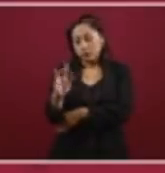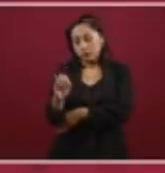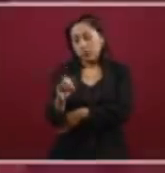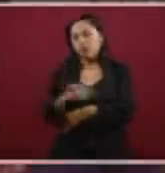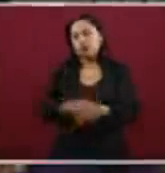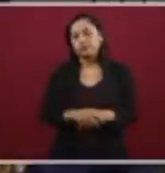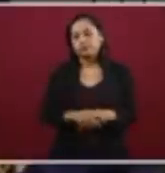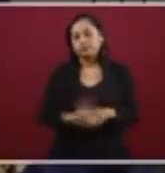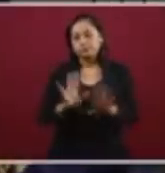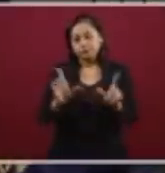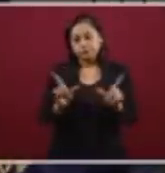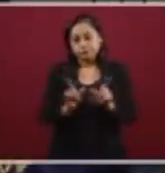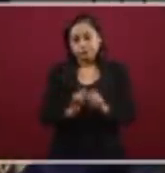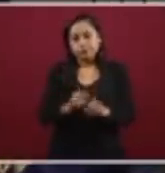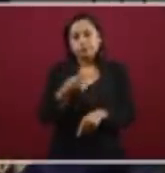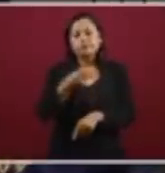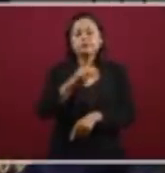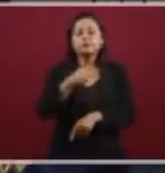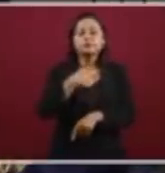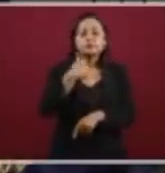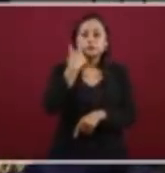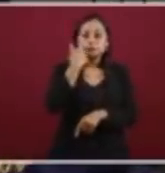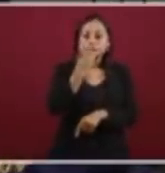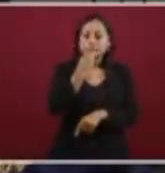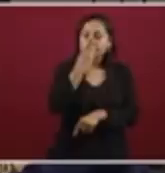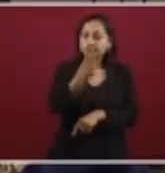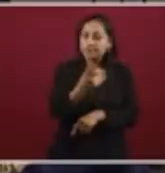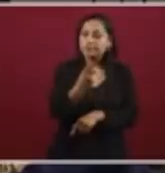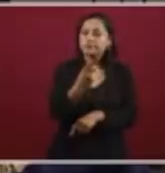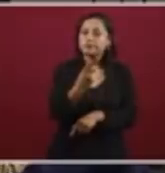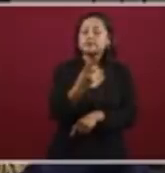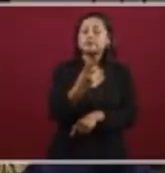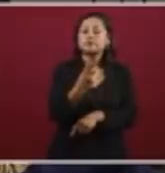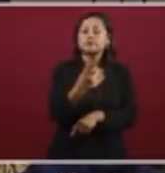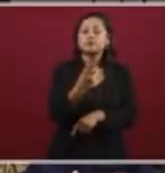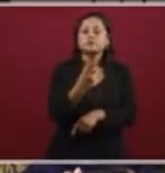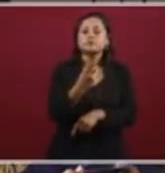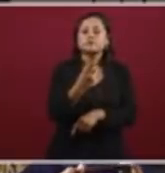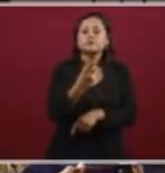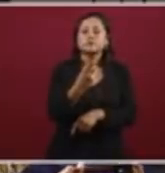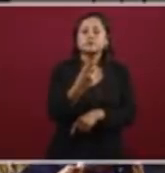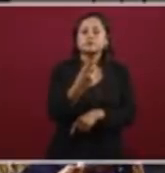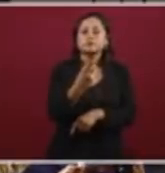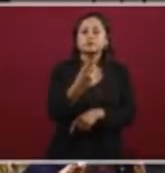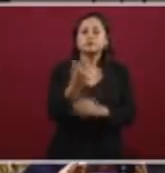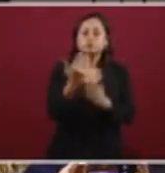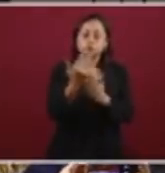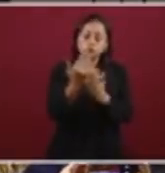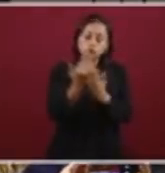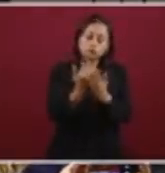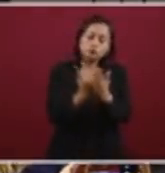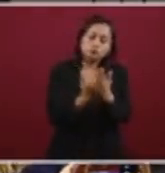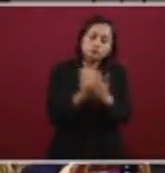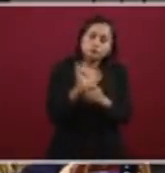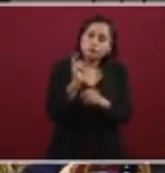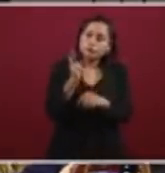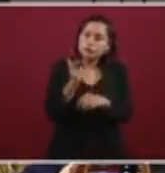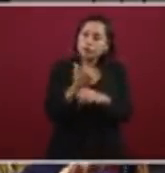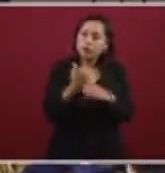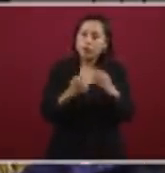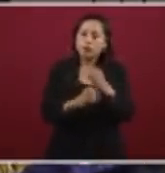anuncio en particular retomando algunos de los aspectos que a nuestro juicio son muy importantes para avanzar